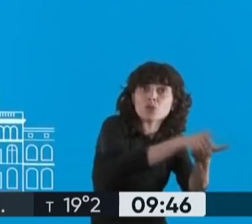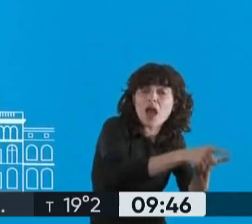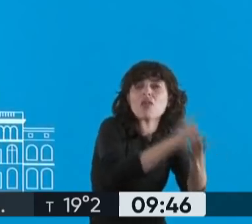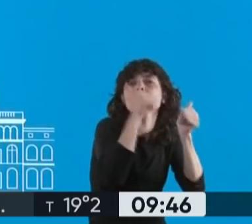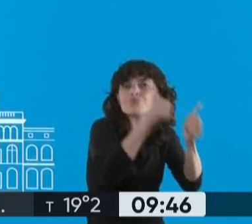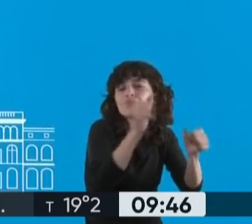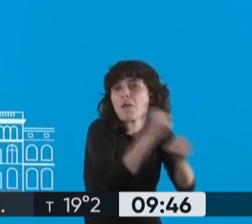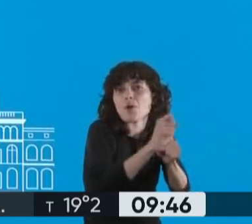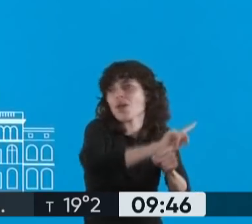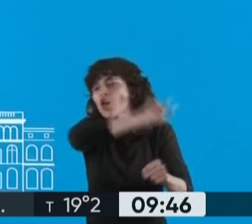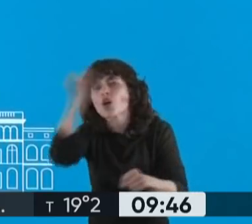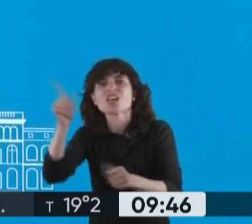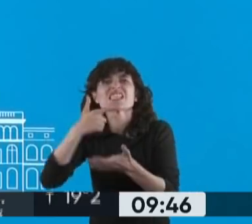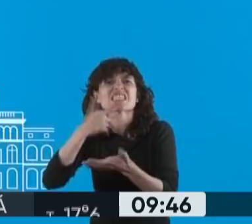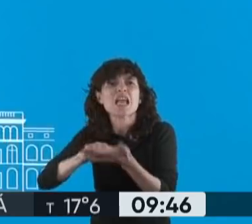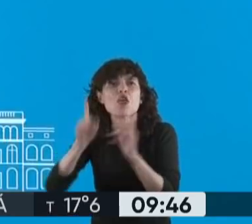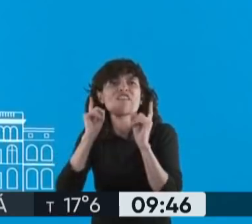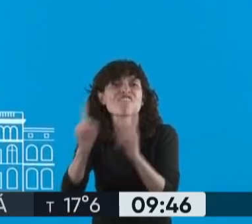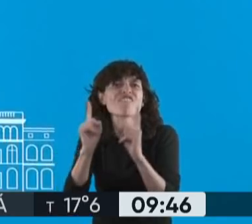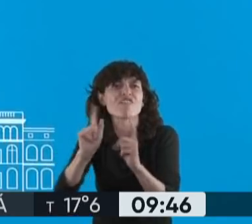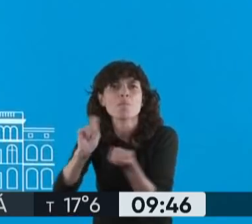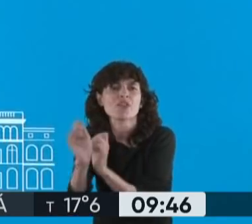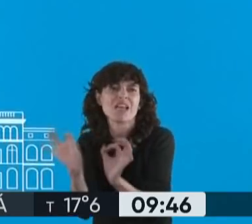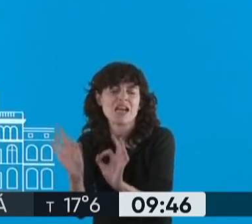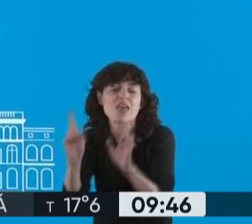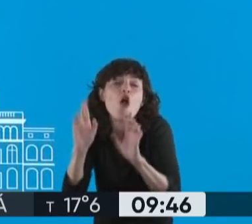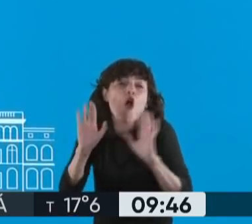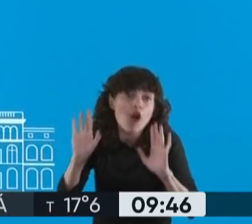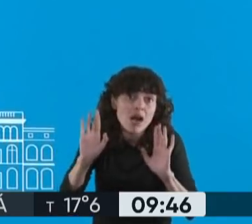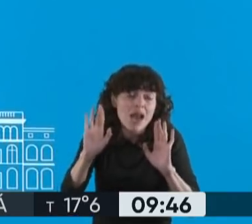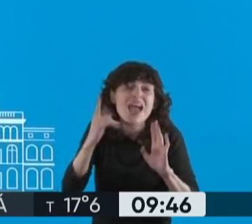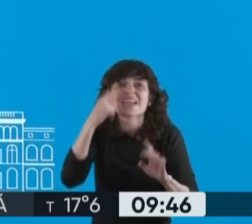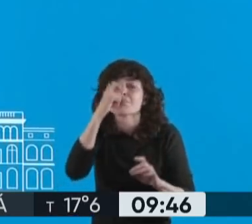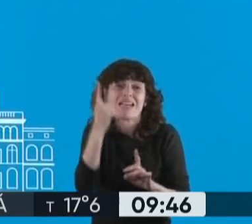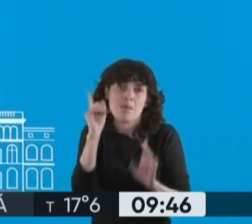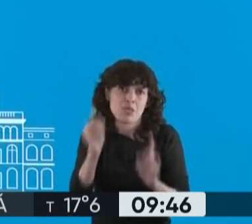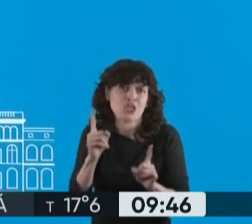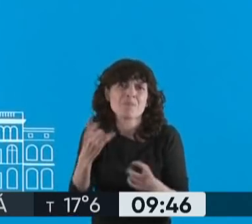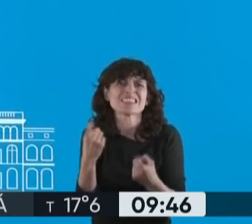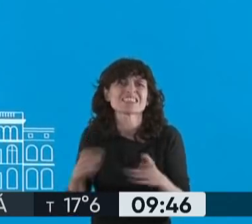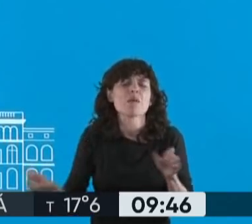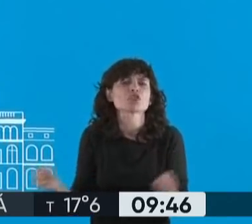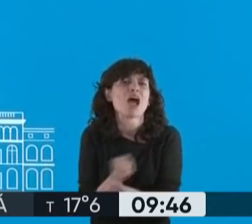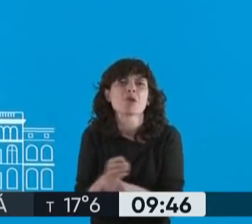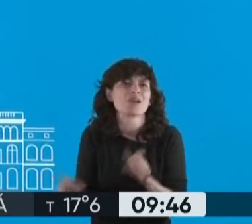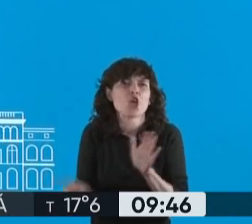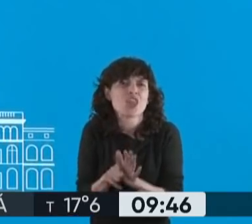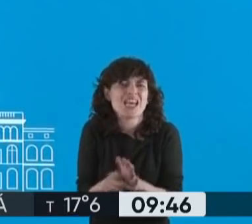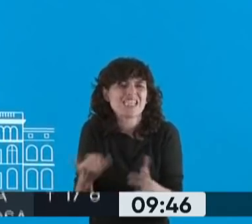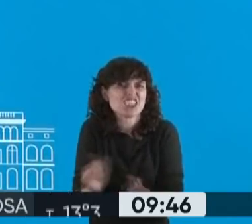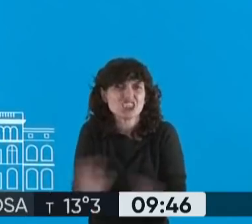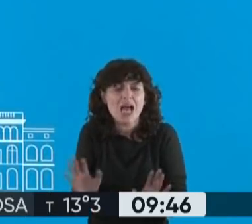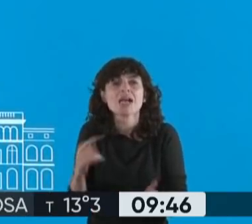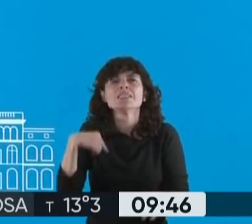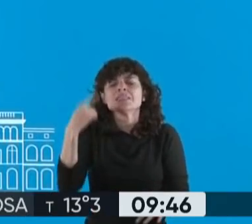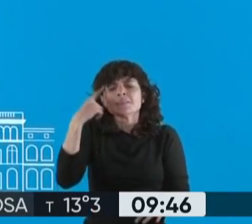al Senado y que logremos tener la mejor ley posible en el menor tiempo posible. Alguien había hablado del vencimiento de marzo y yo